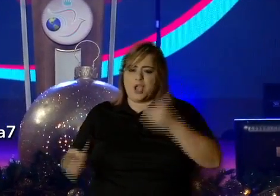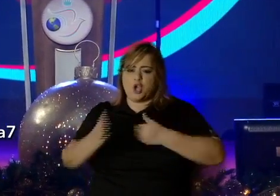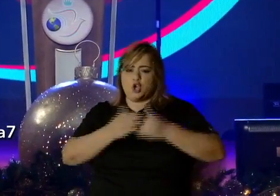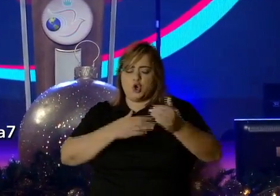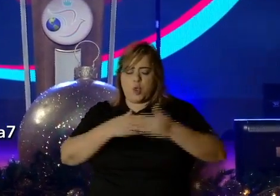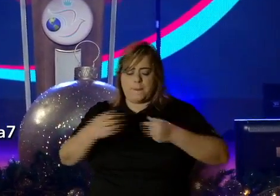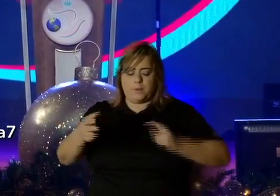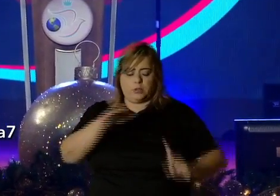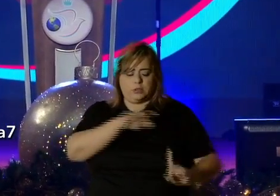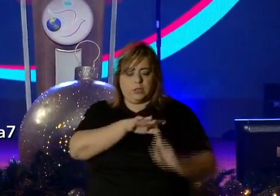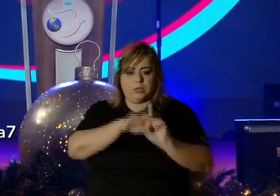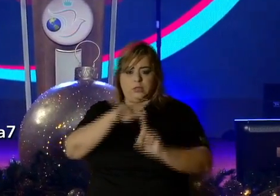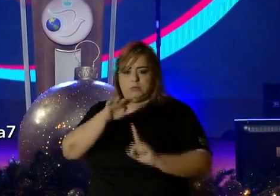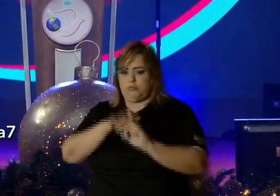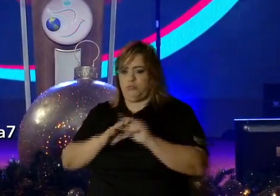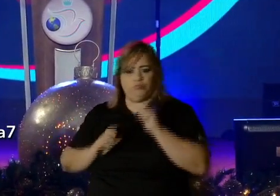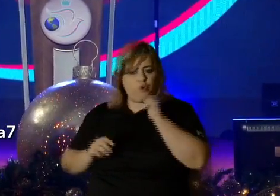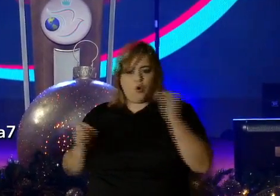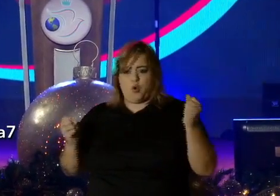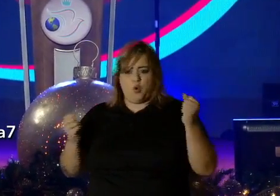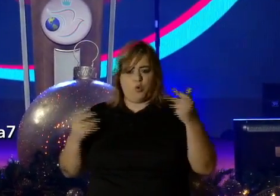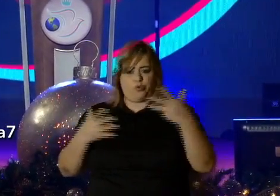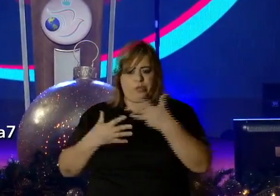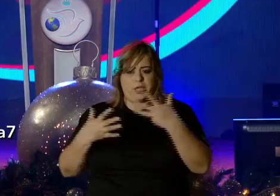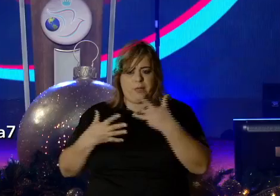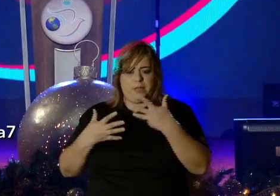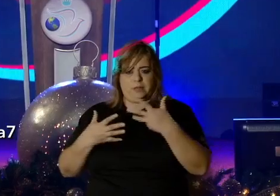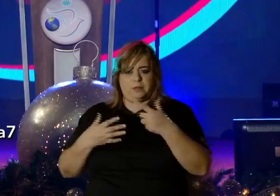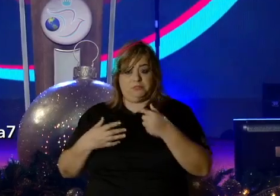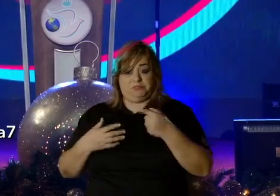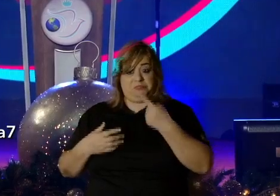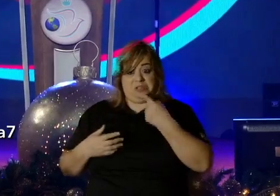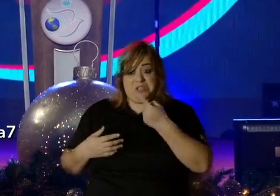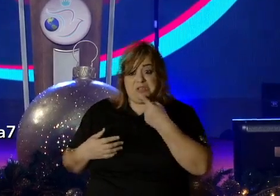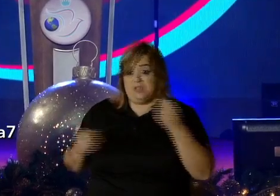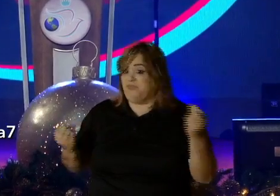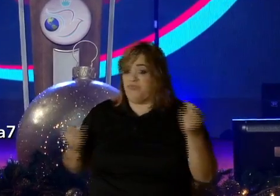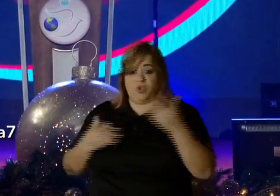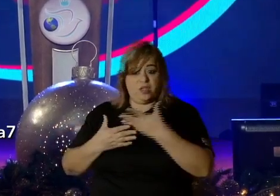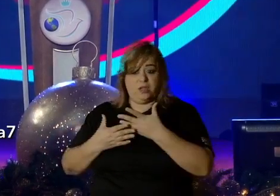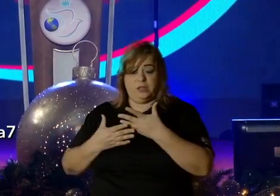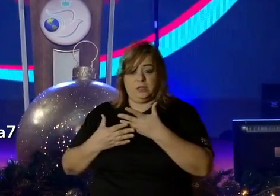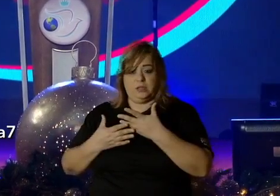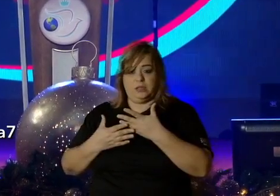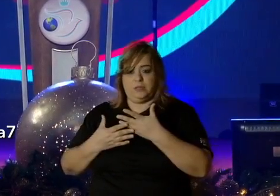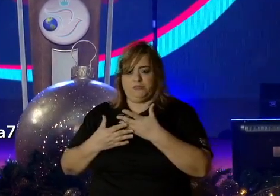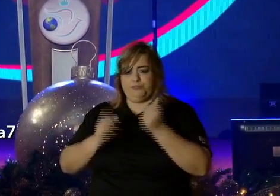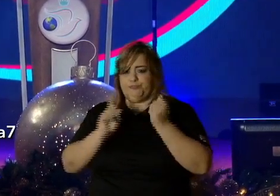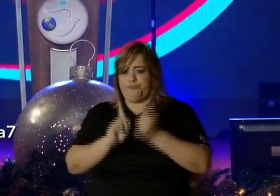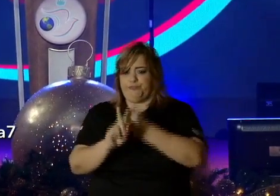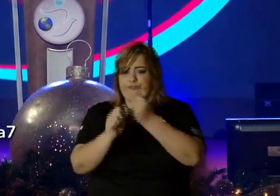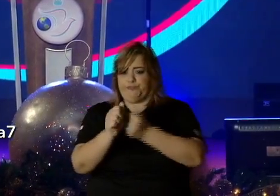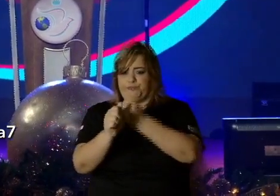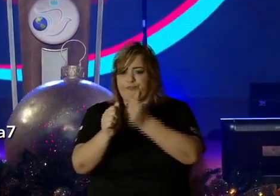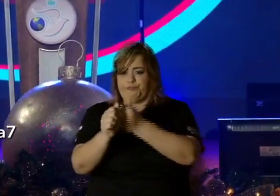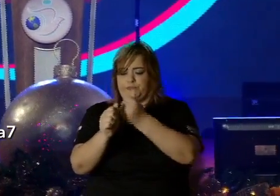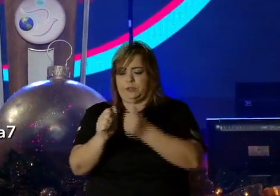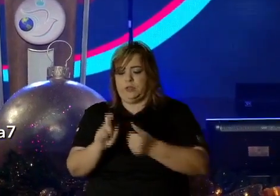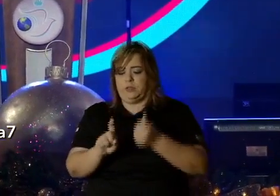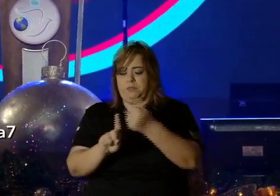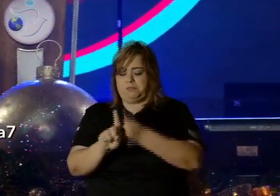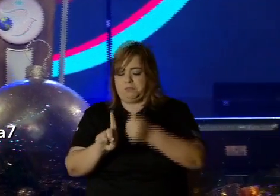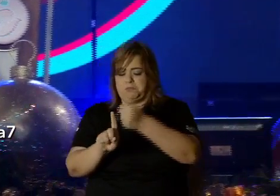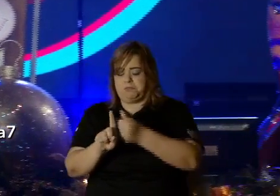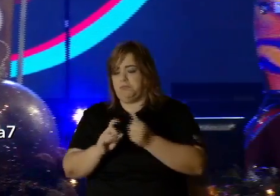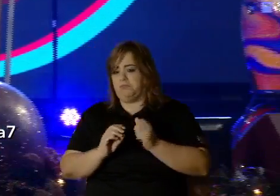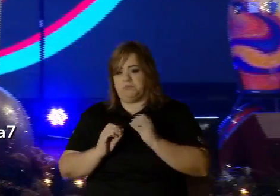que se levante, no temas. No importa lo que digan, no temas. No importa la persecución, no temas. No importa